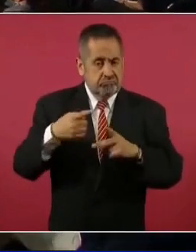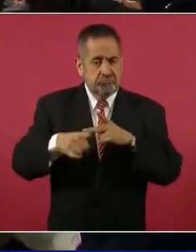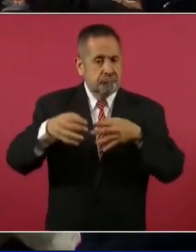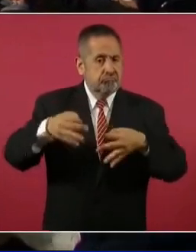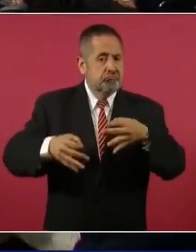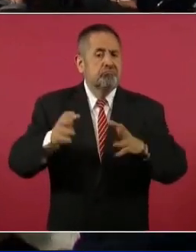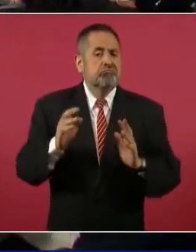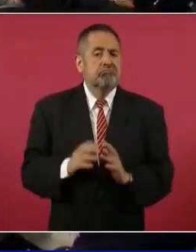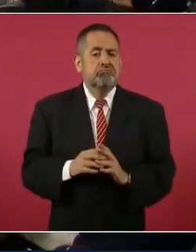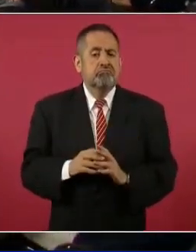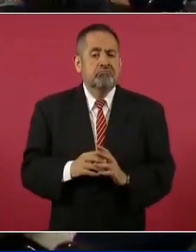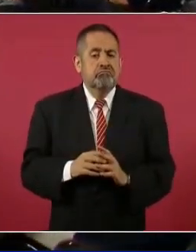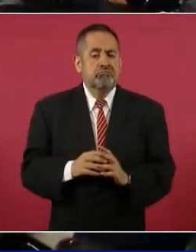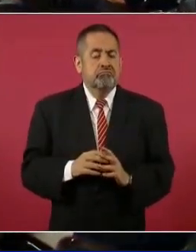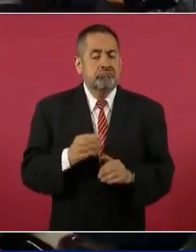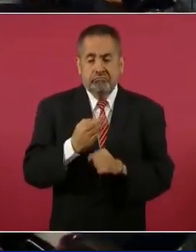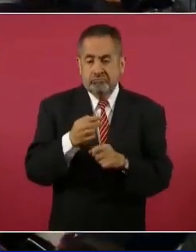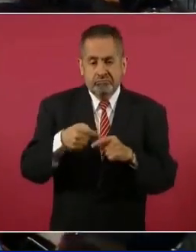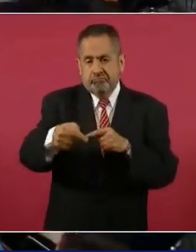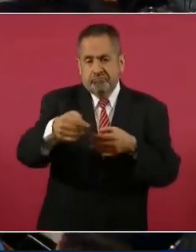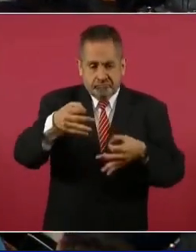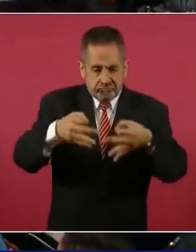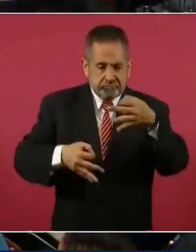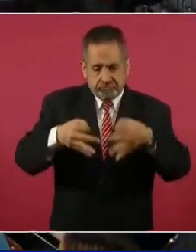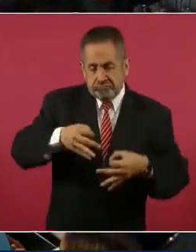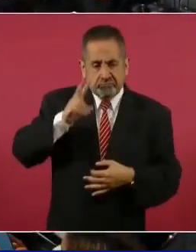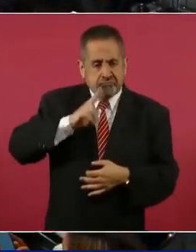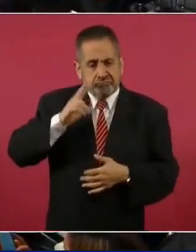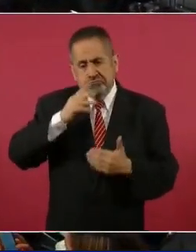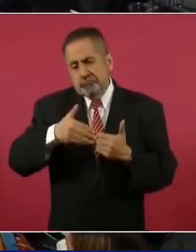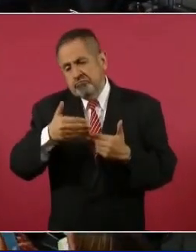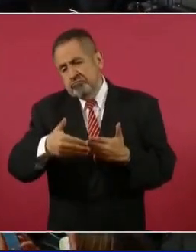los que están sujetos a procesos,